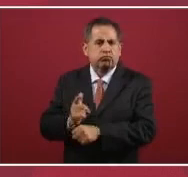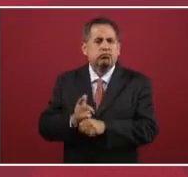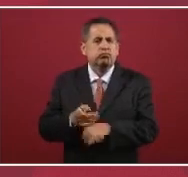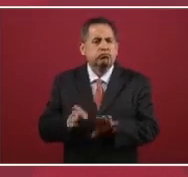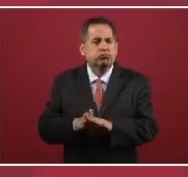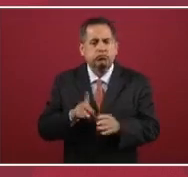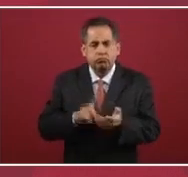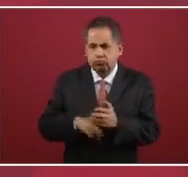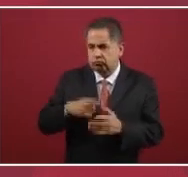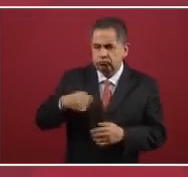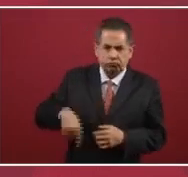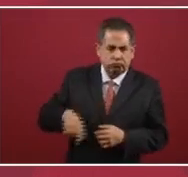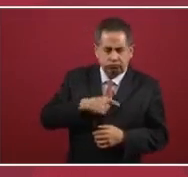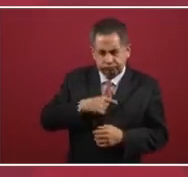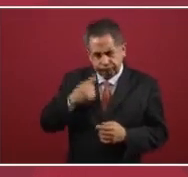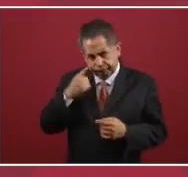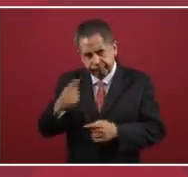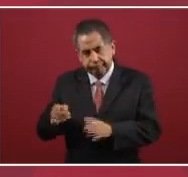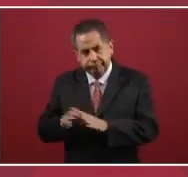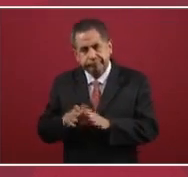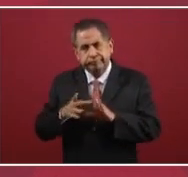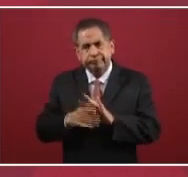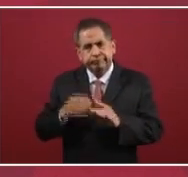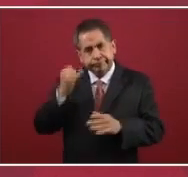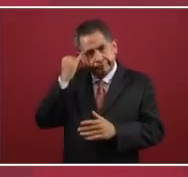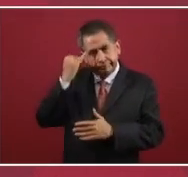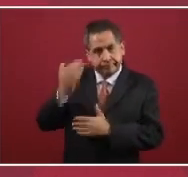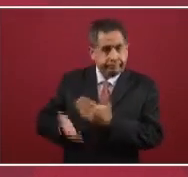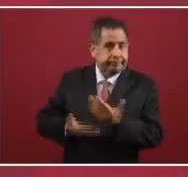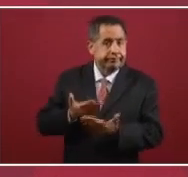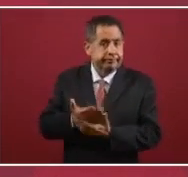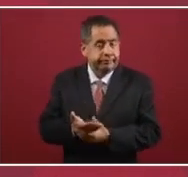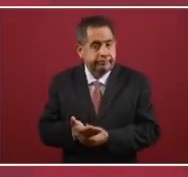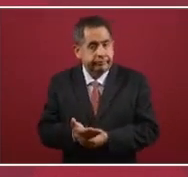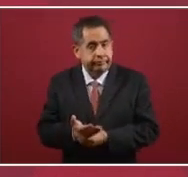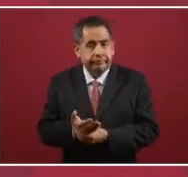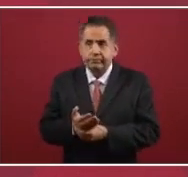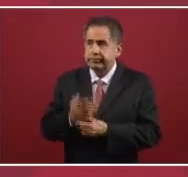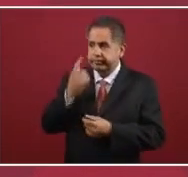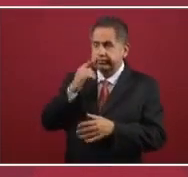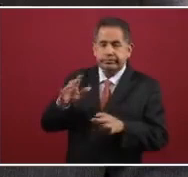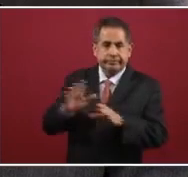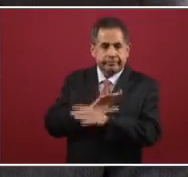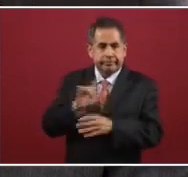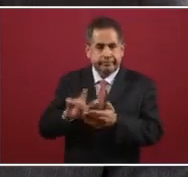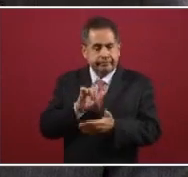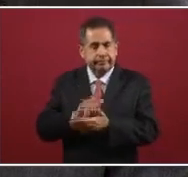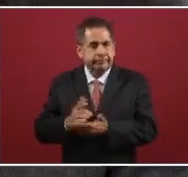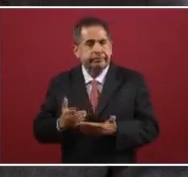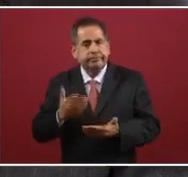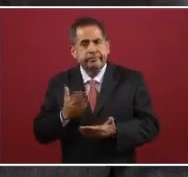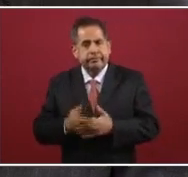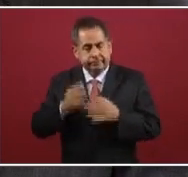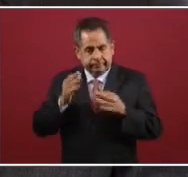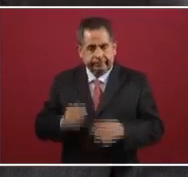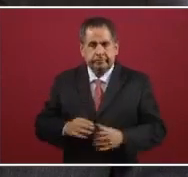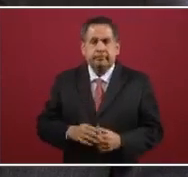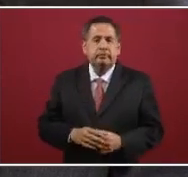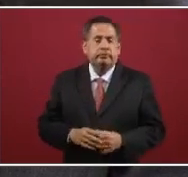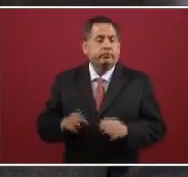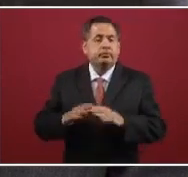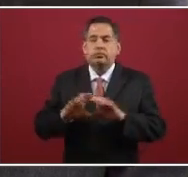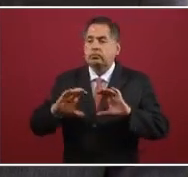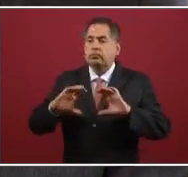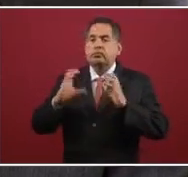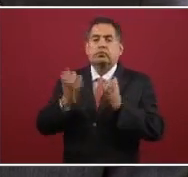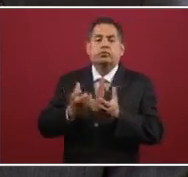Estamos presentando una iniciativa de reforma legal en el